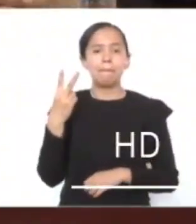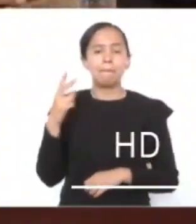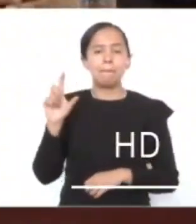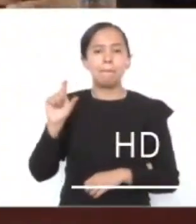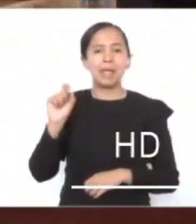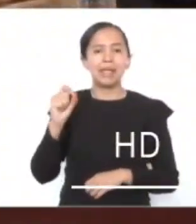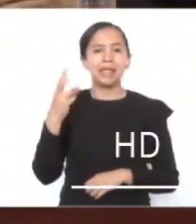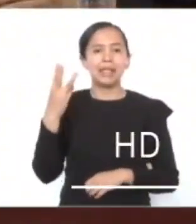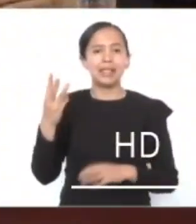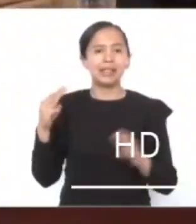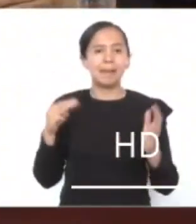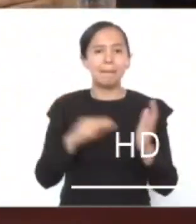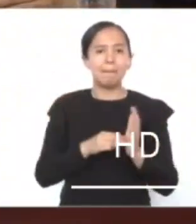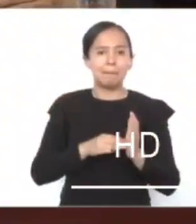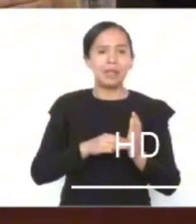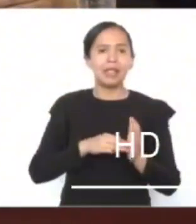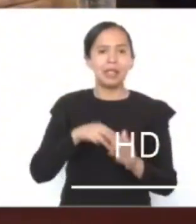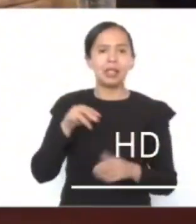23,980 inmuebles